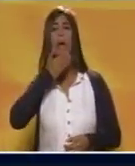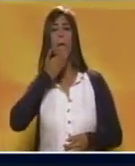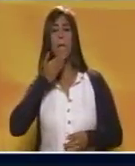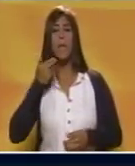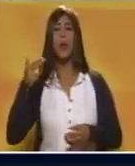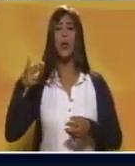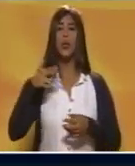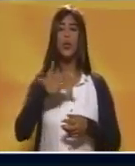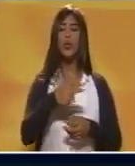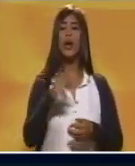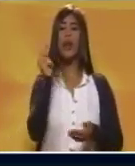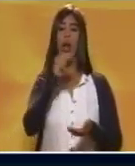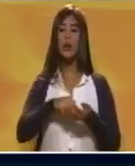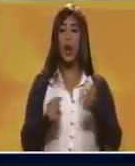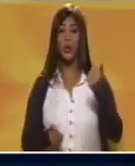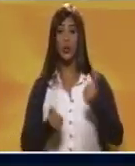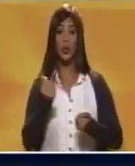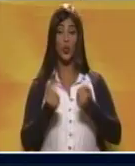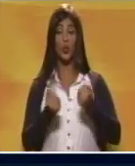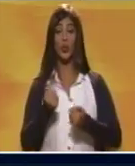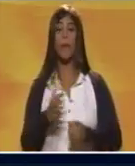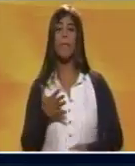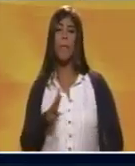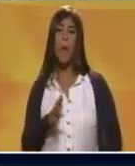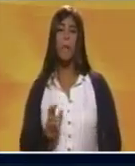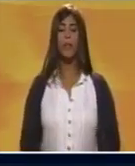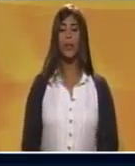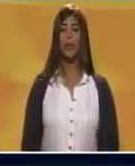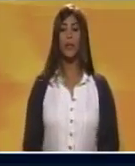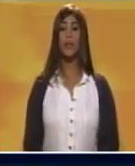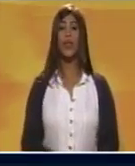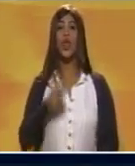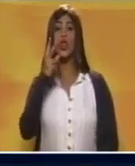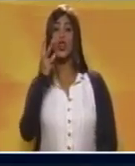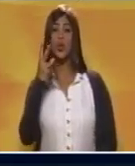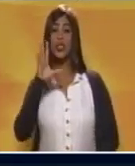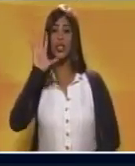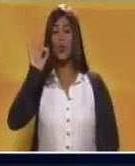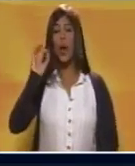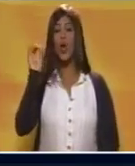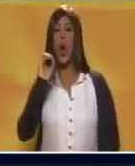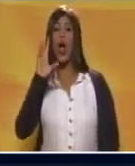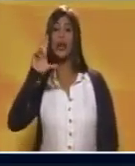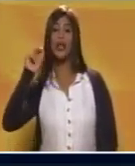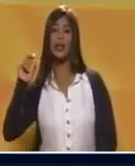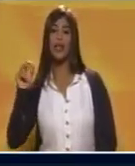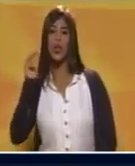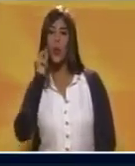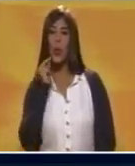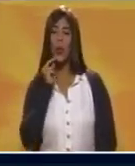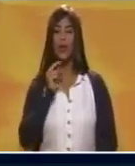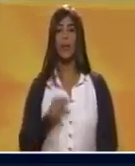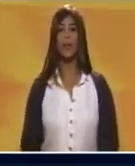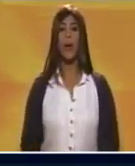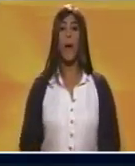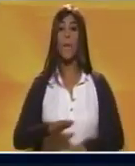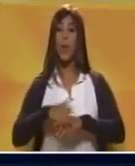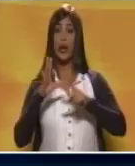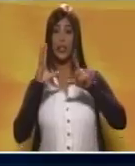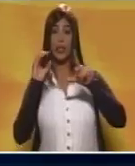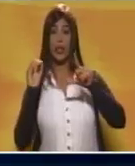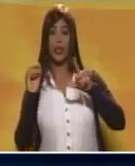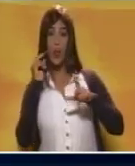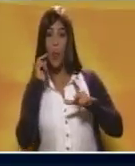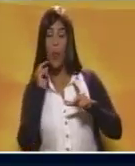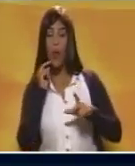puede servir al transporte nacional puede ubicarse en este momento en unos 250, 300 soberanos. Porque 700